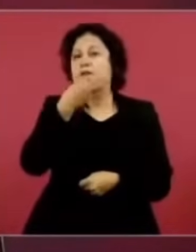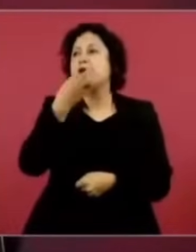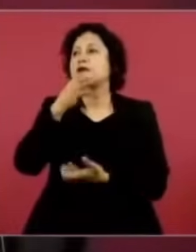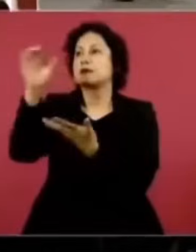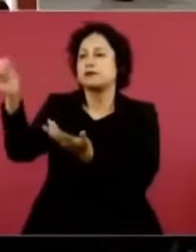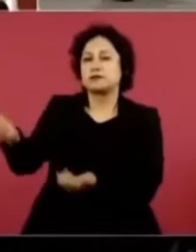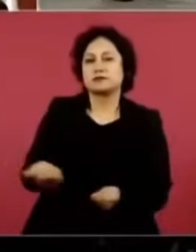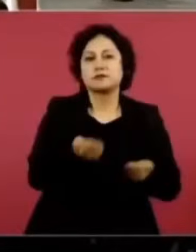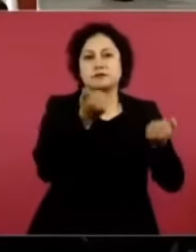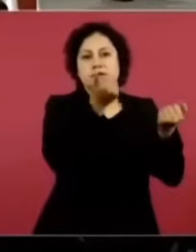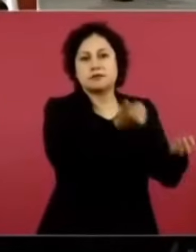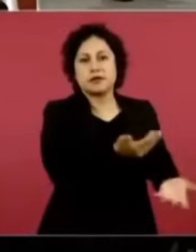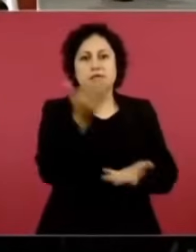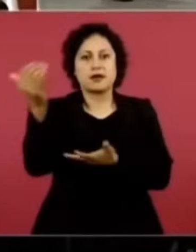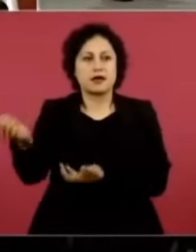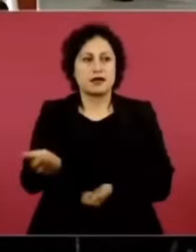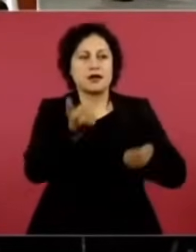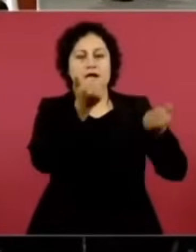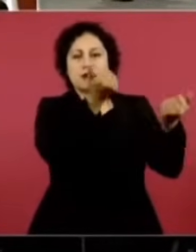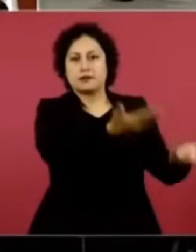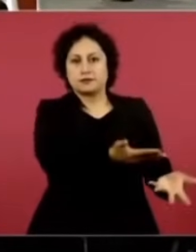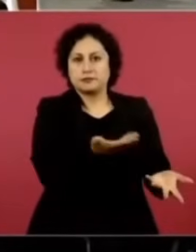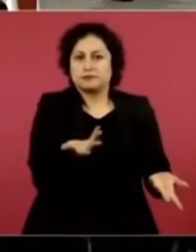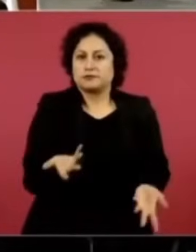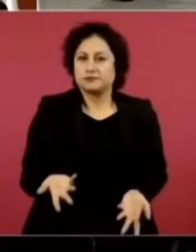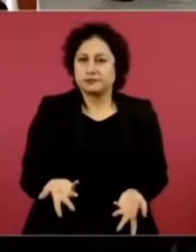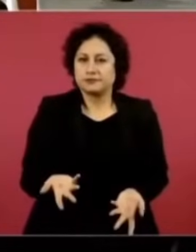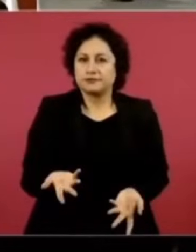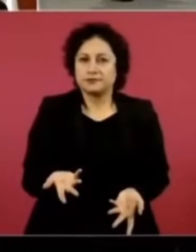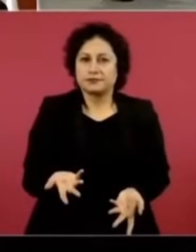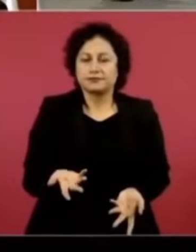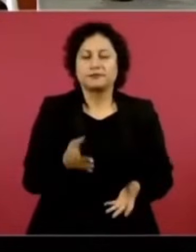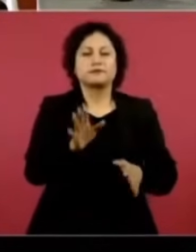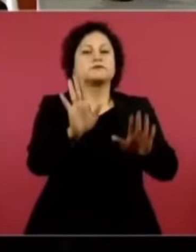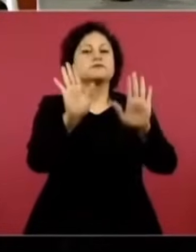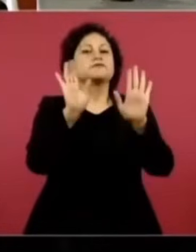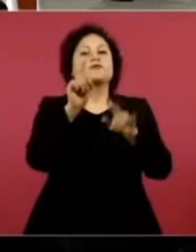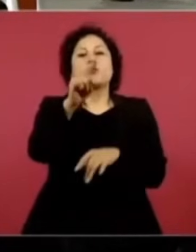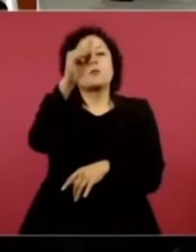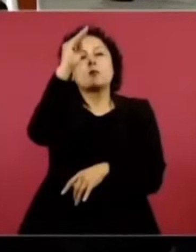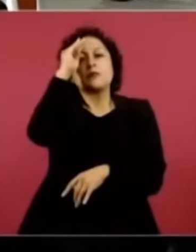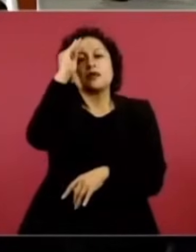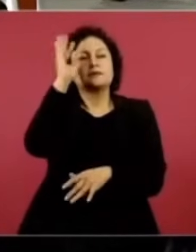vamos a suponer de que no podamos el 29